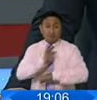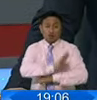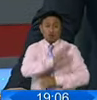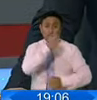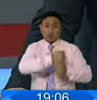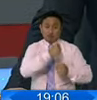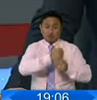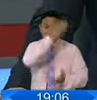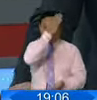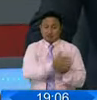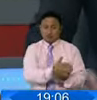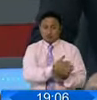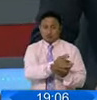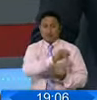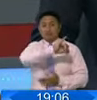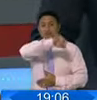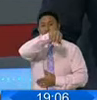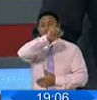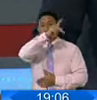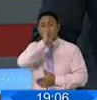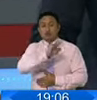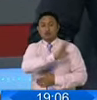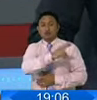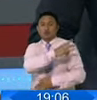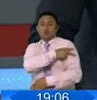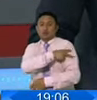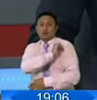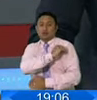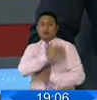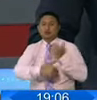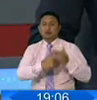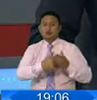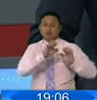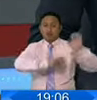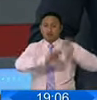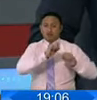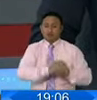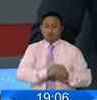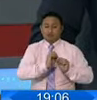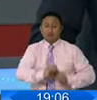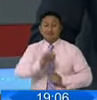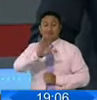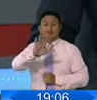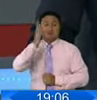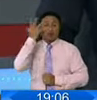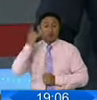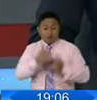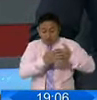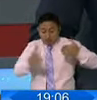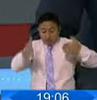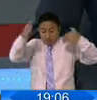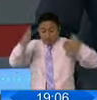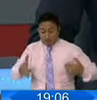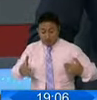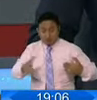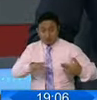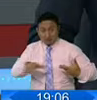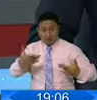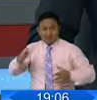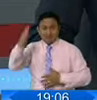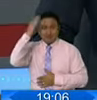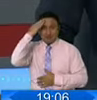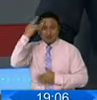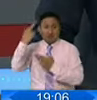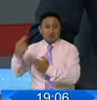funciones a gustavo jacques ya los vocales como parte del proceso de evaluación dentro de 10 plazos como máximo se podrá